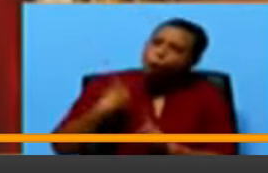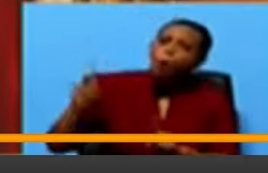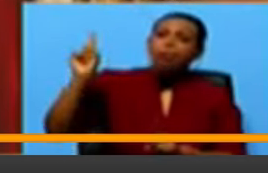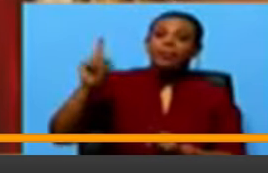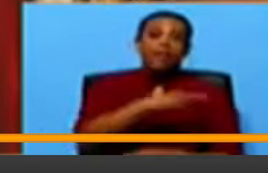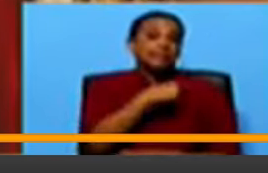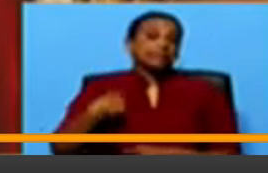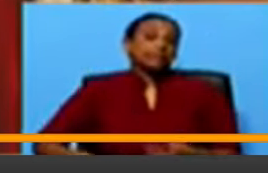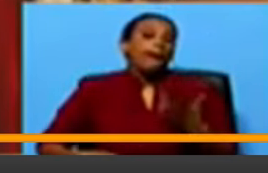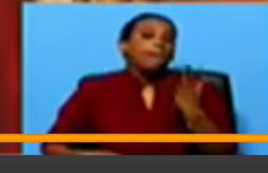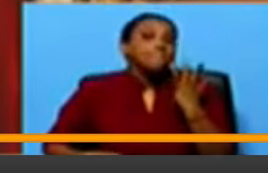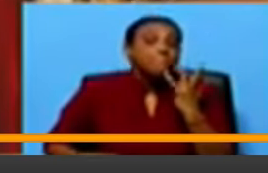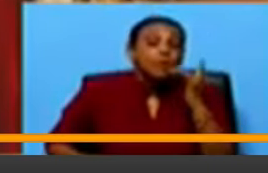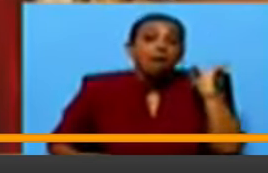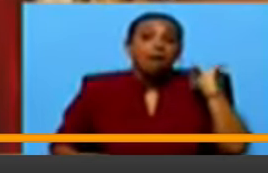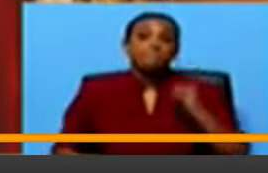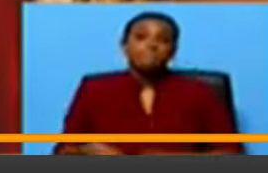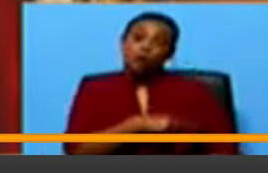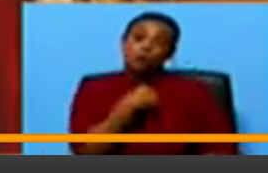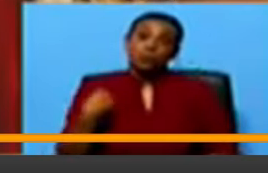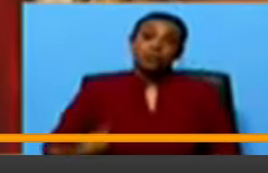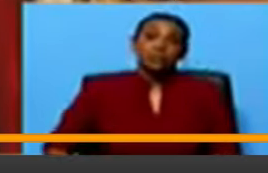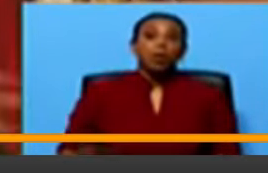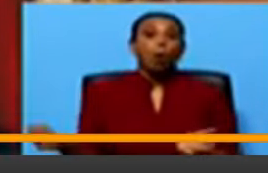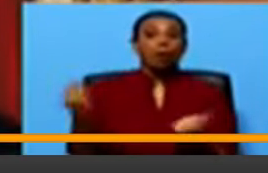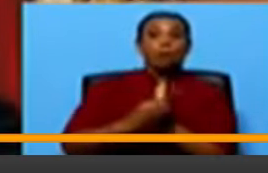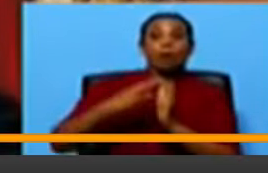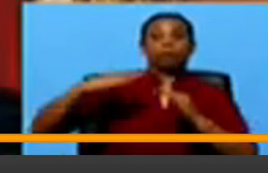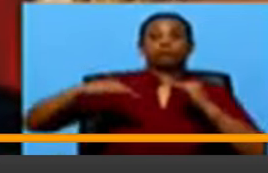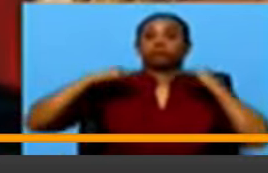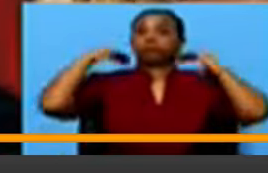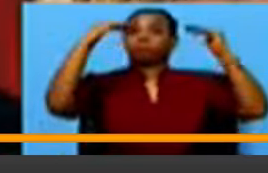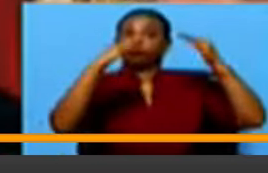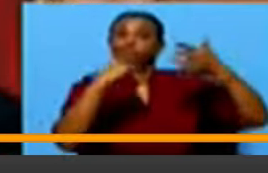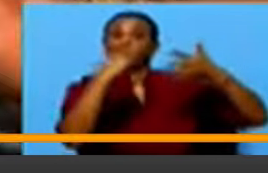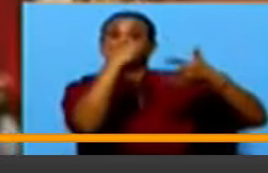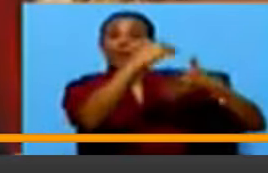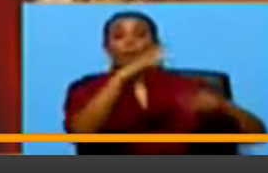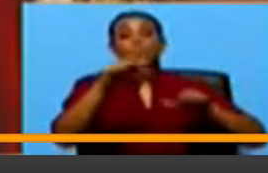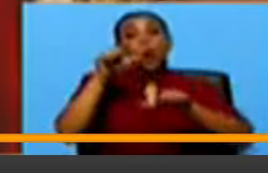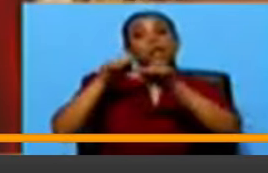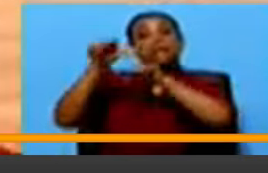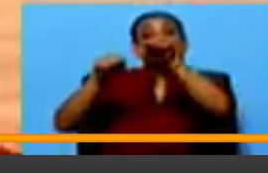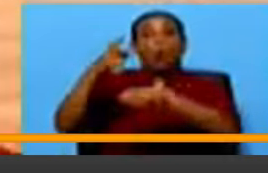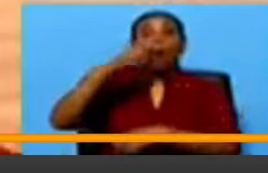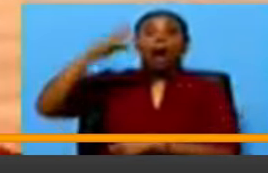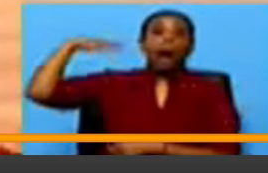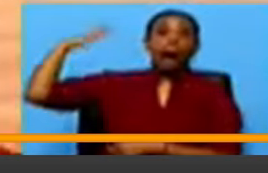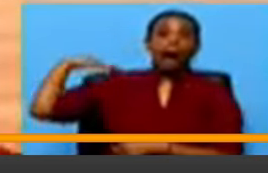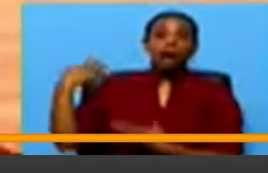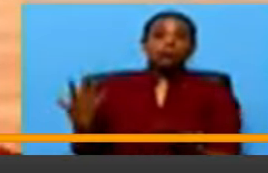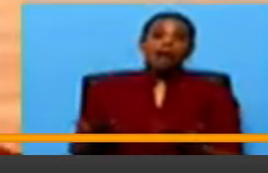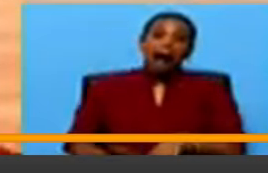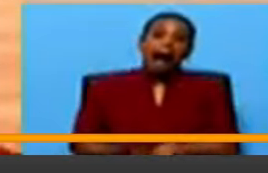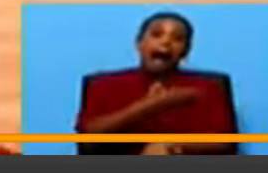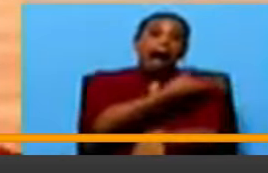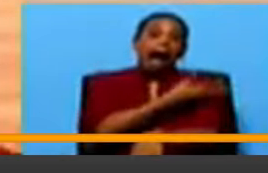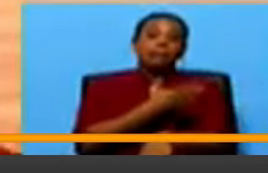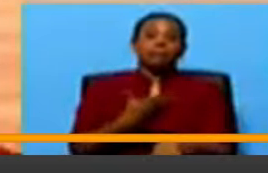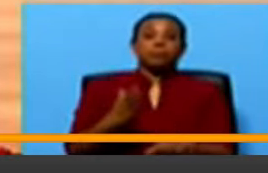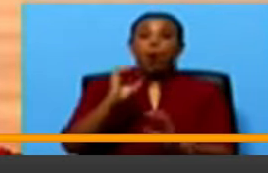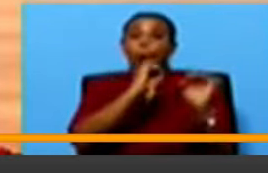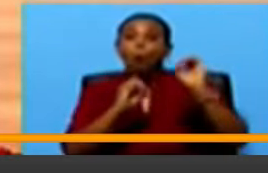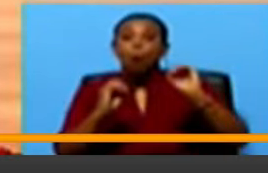China, que ha vuelto a ocupar el espacio que tuvo por siglos antes que llegara el ataque